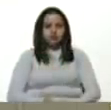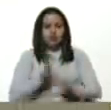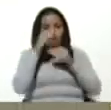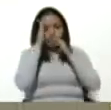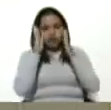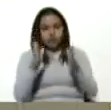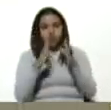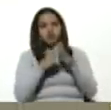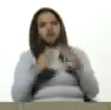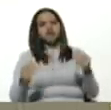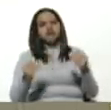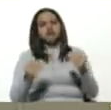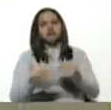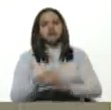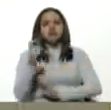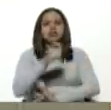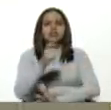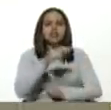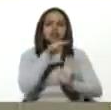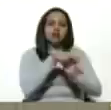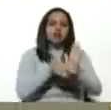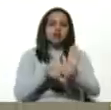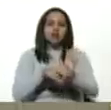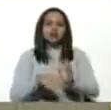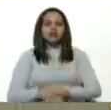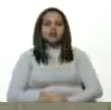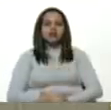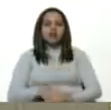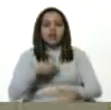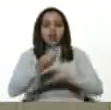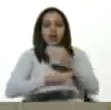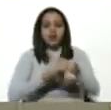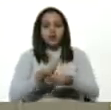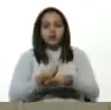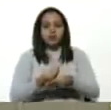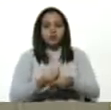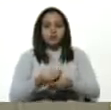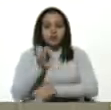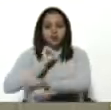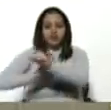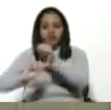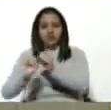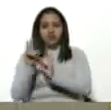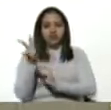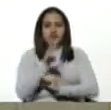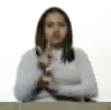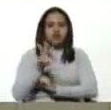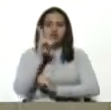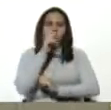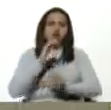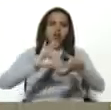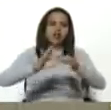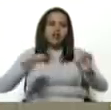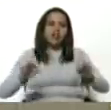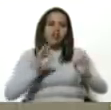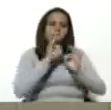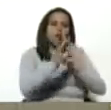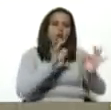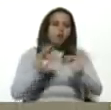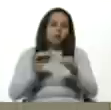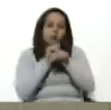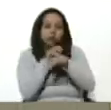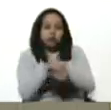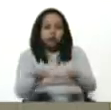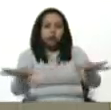atendiendo todas las recomendaciones y medidas adoptadas para evitar que Venezuela tenga cadenas de contagio desbordadas